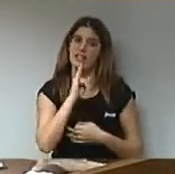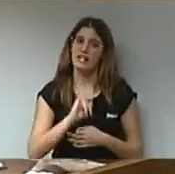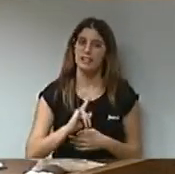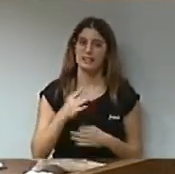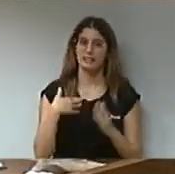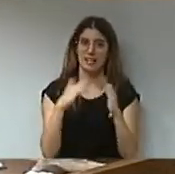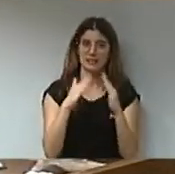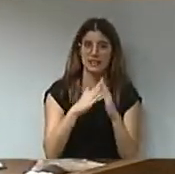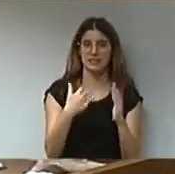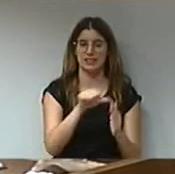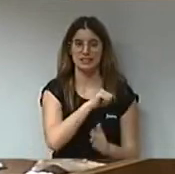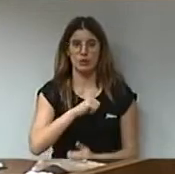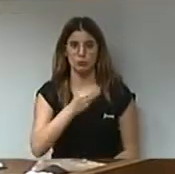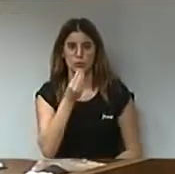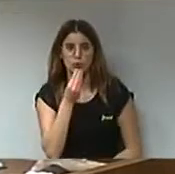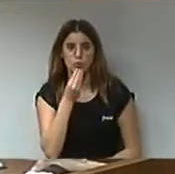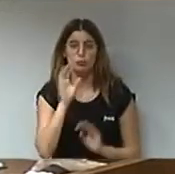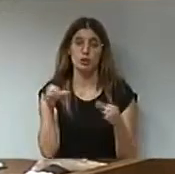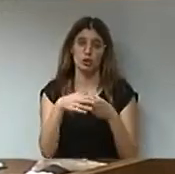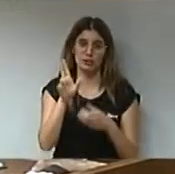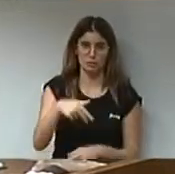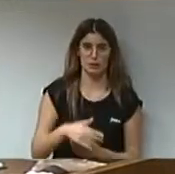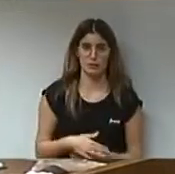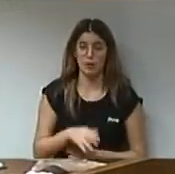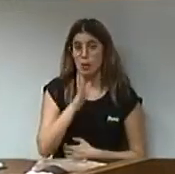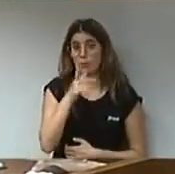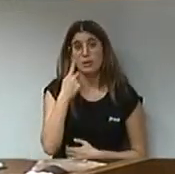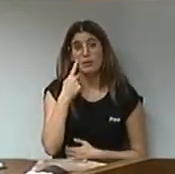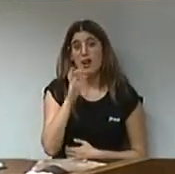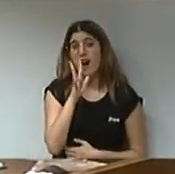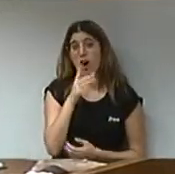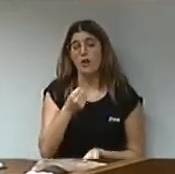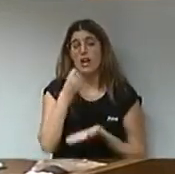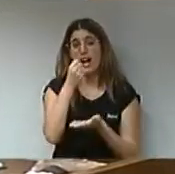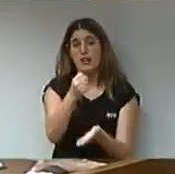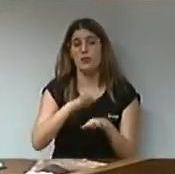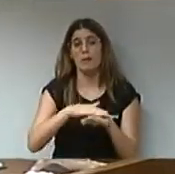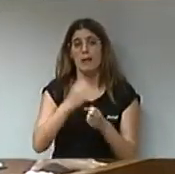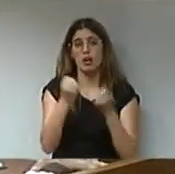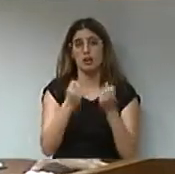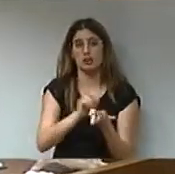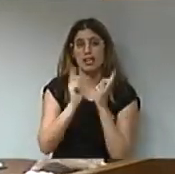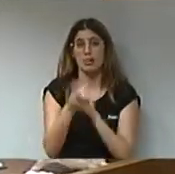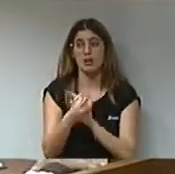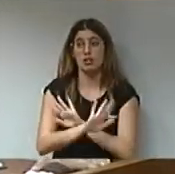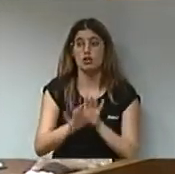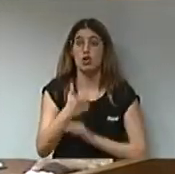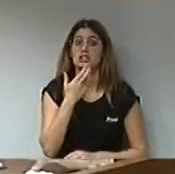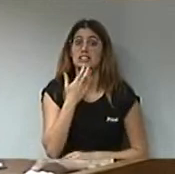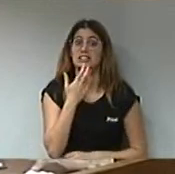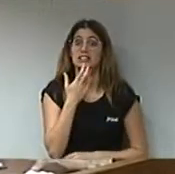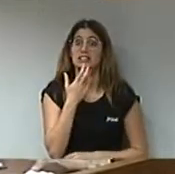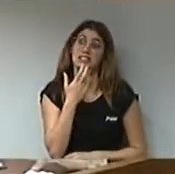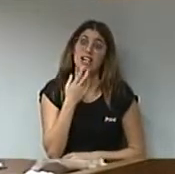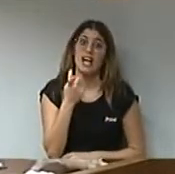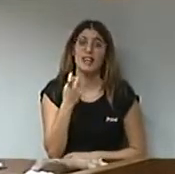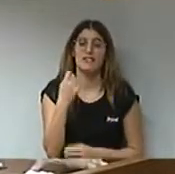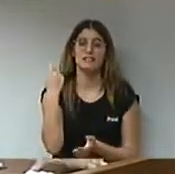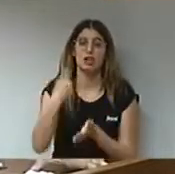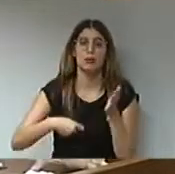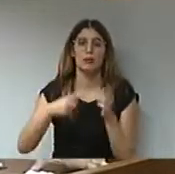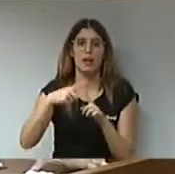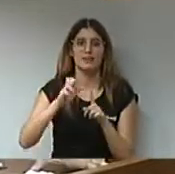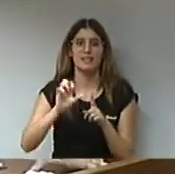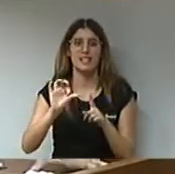en autoconsumo o en autoconsumo colectivo. Porque, mire, ahora las ayudas para cambiar de coche solo son para quien quiere comprarse un Tesla, quien